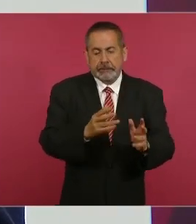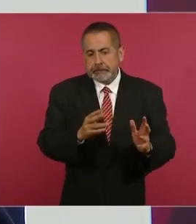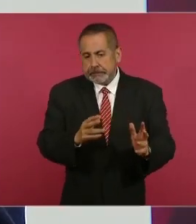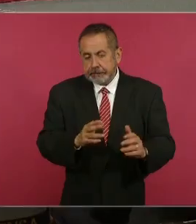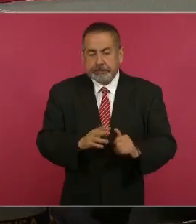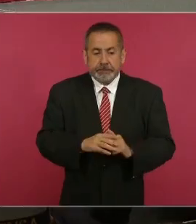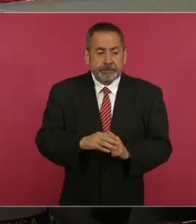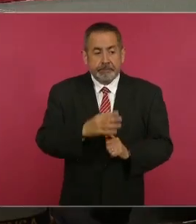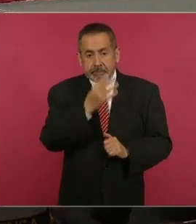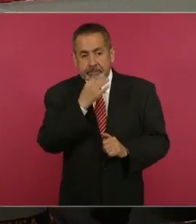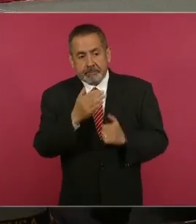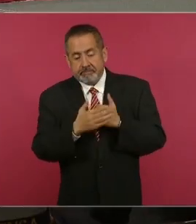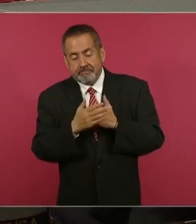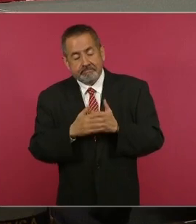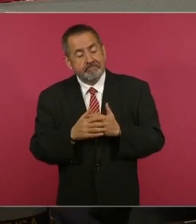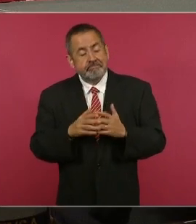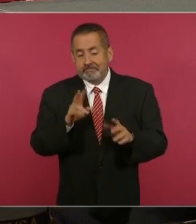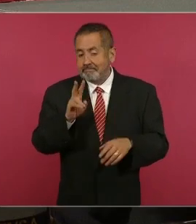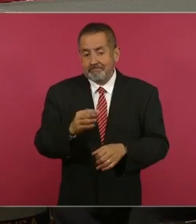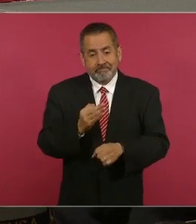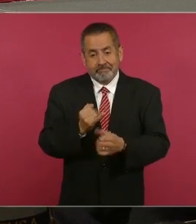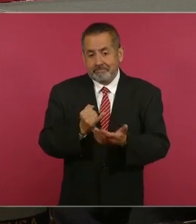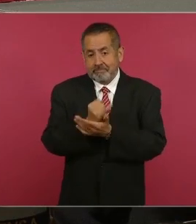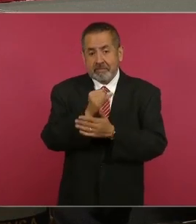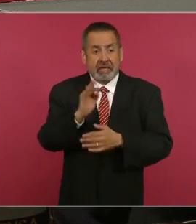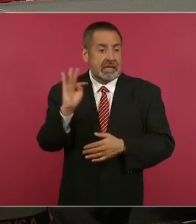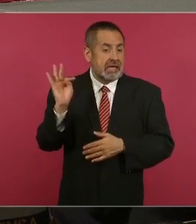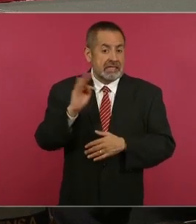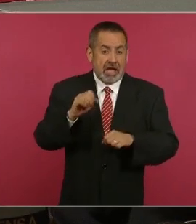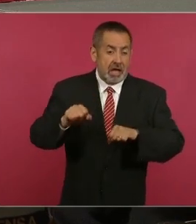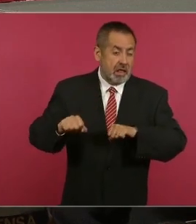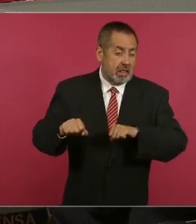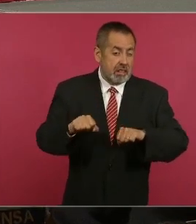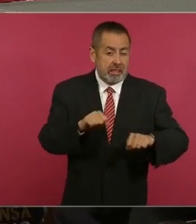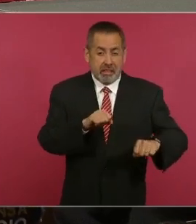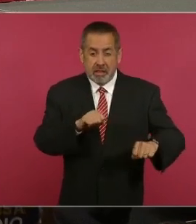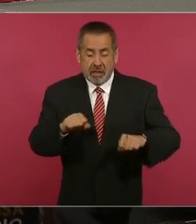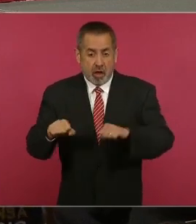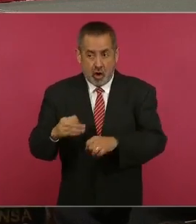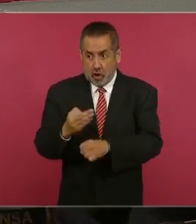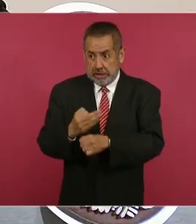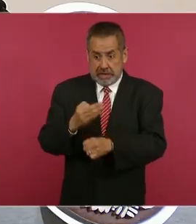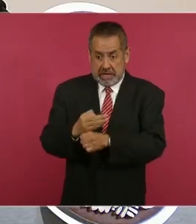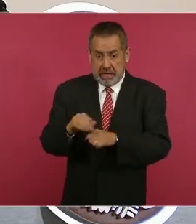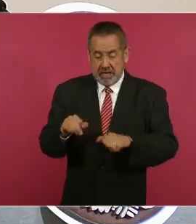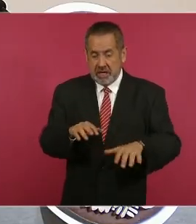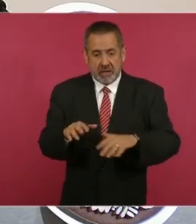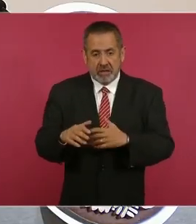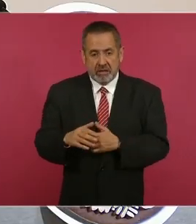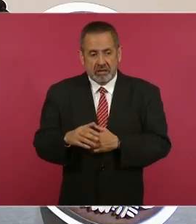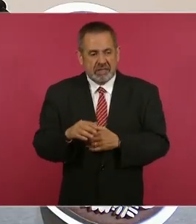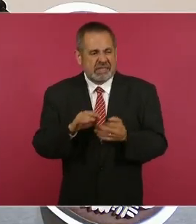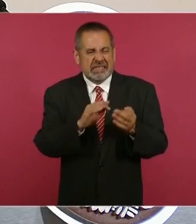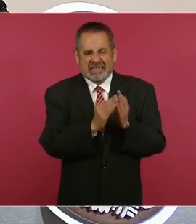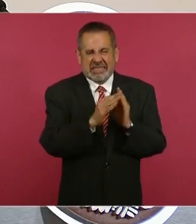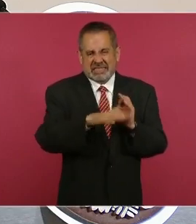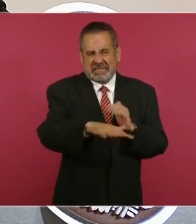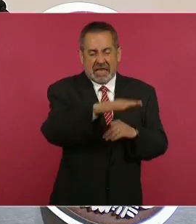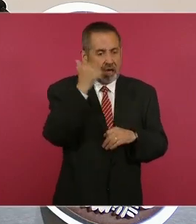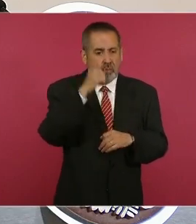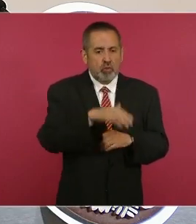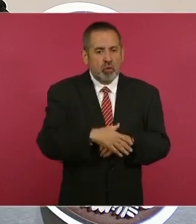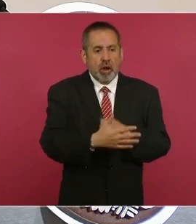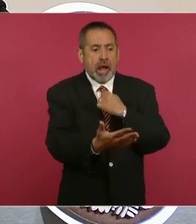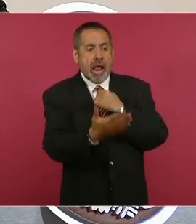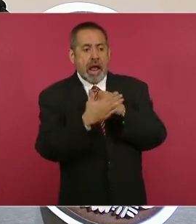nos dicen que definitivamente en caso de que hubiera un sismo próximo a los sensores afectados, no